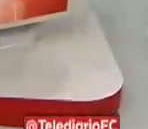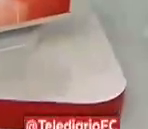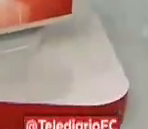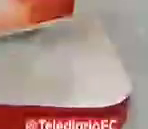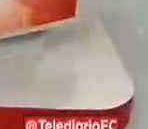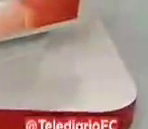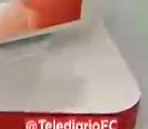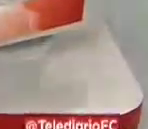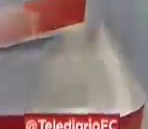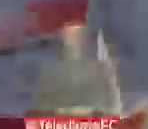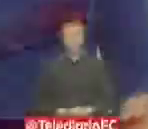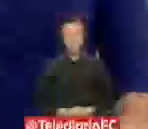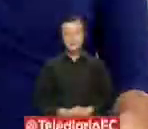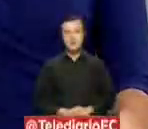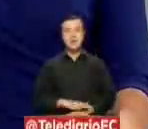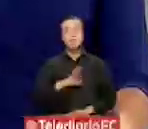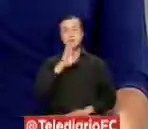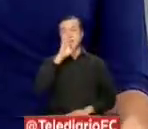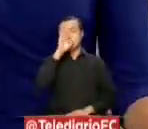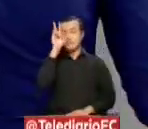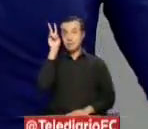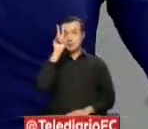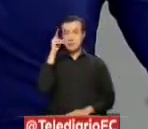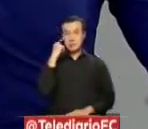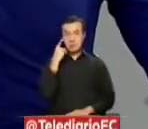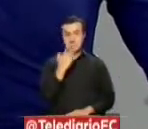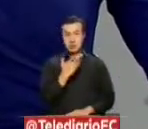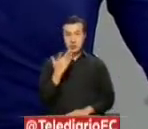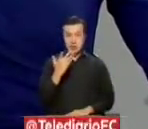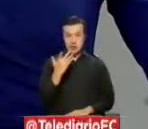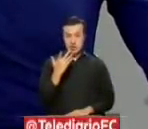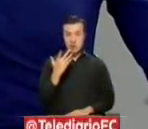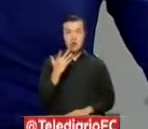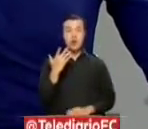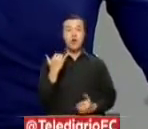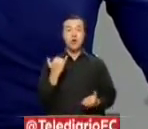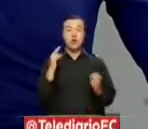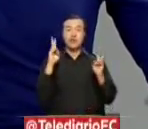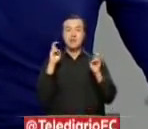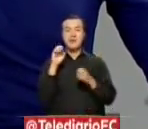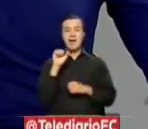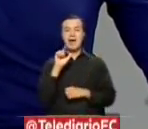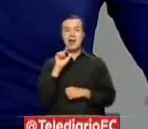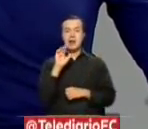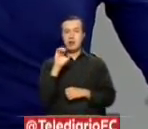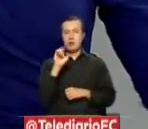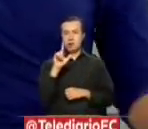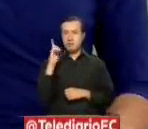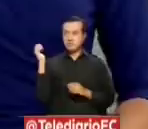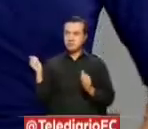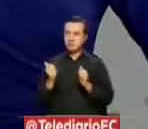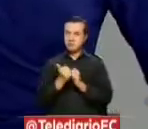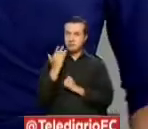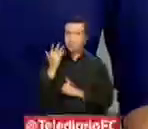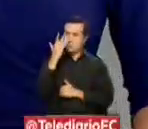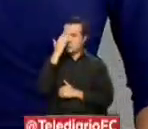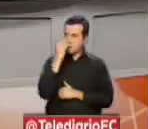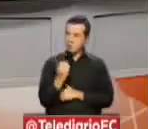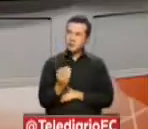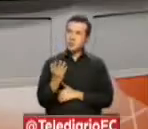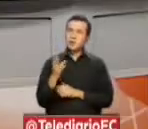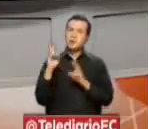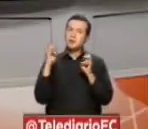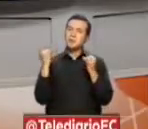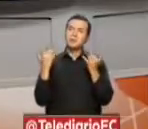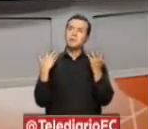Como todos los viernes, les presentamos nuestro segmento A la Cola. Gabriela Quiroga se encuentra ya junto a nosotros. Gabriela, muy buenos días. ¿Qué